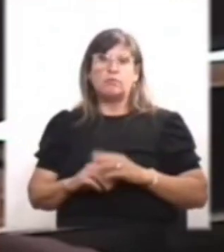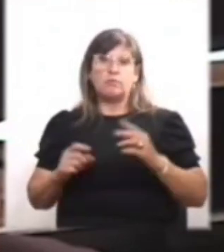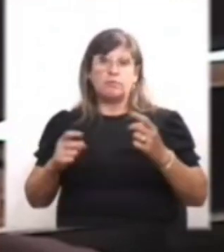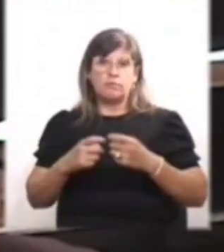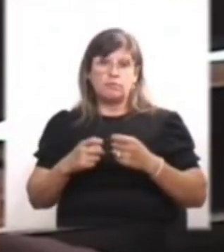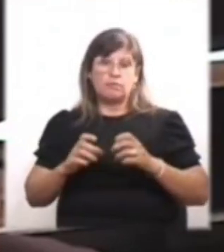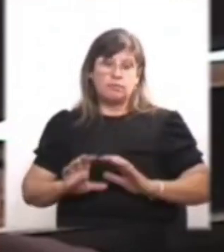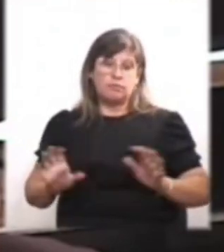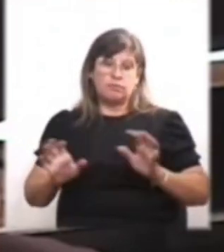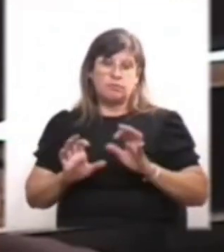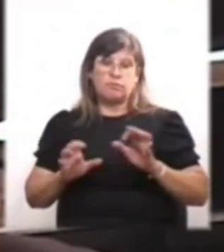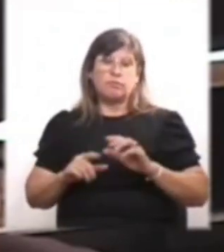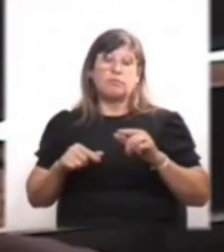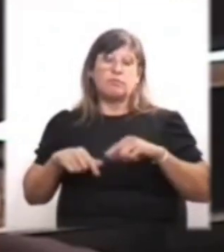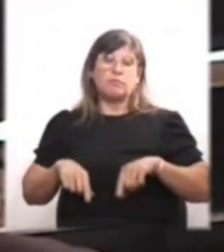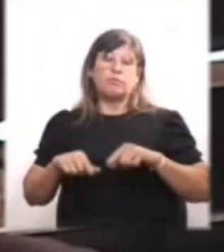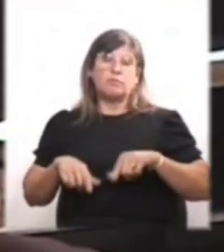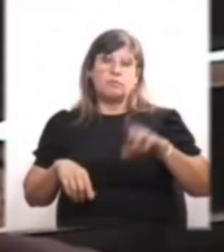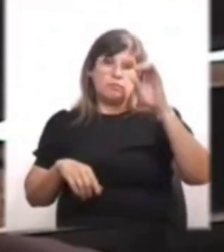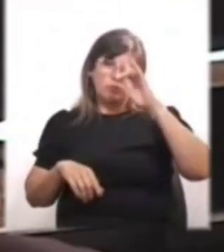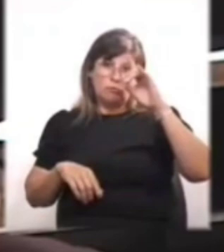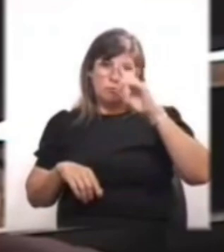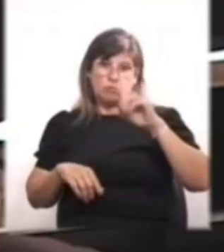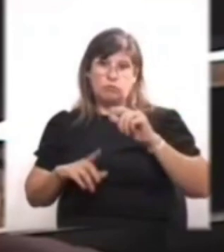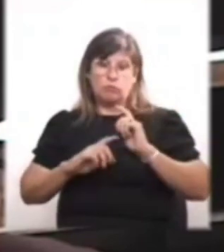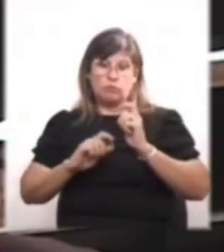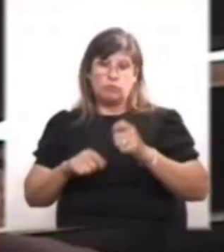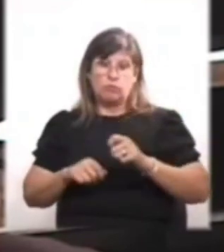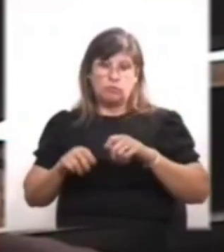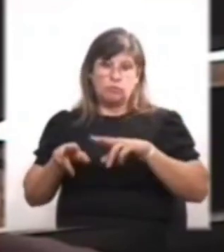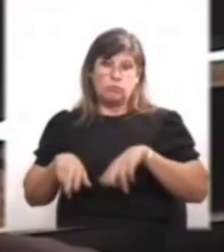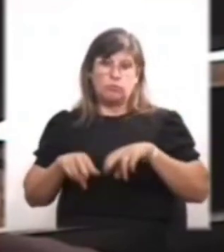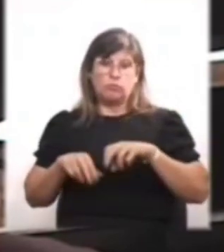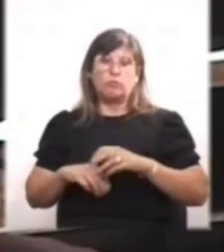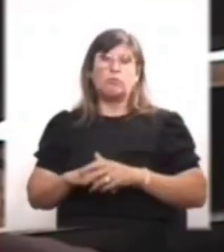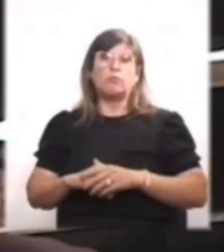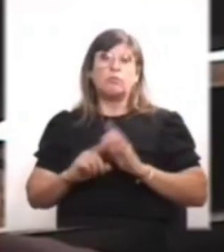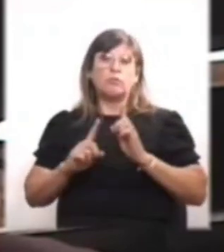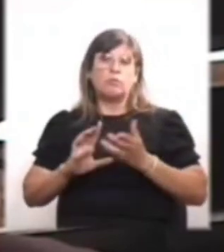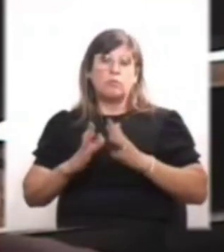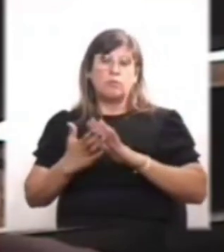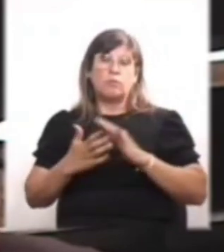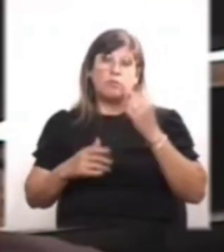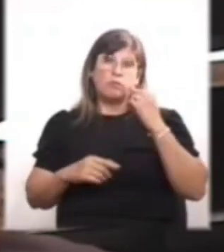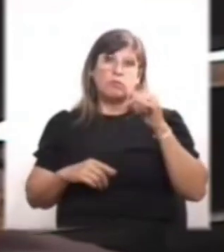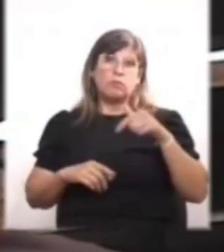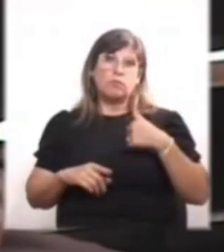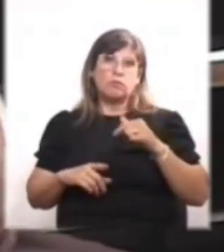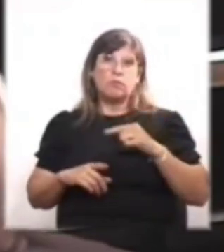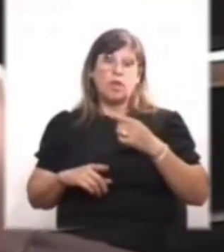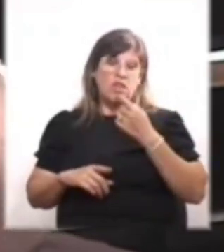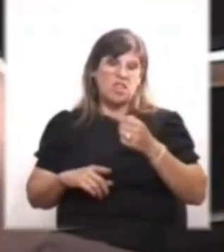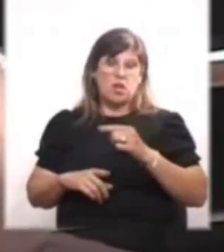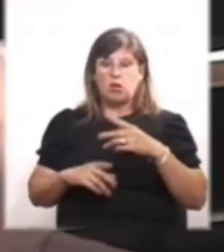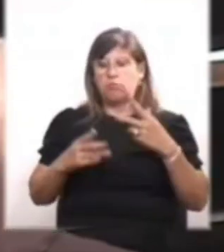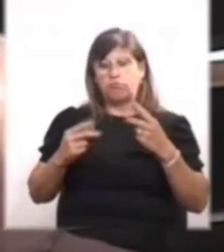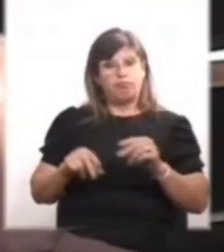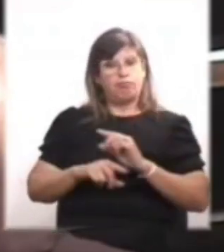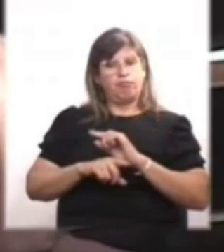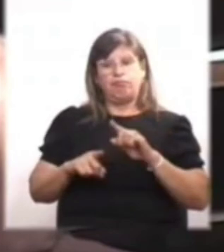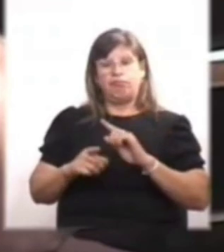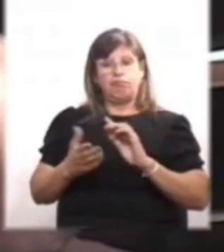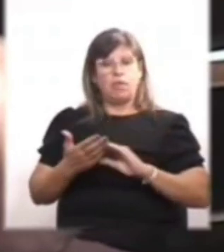de Funcionarios del Ministerio de Ganadería, Agricultura y Pesca, en el mismo sentido que el ministro expresó su oposición al